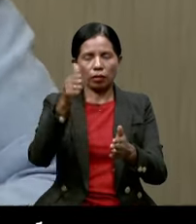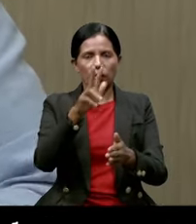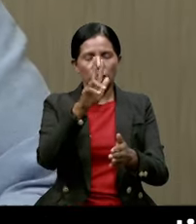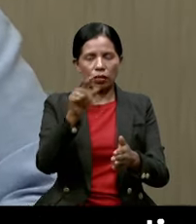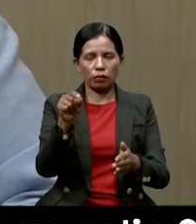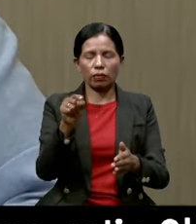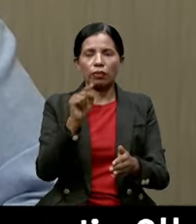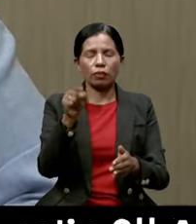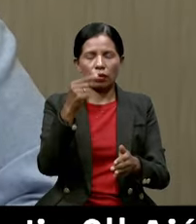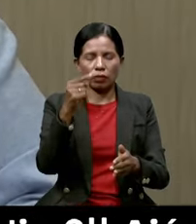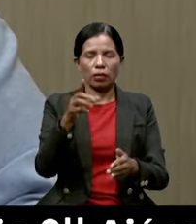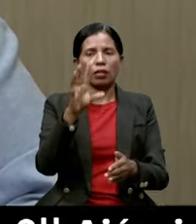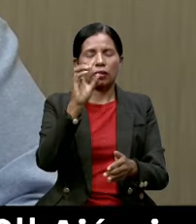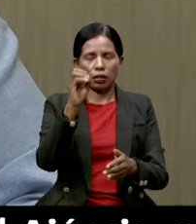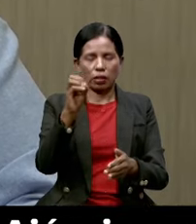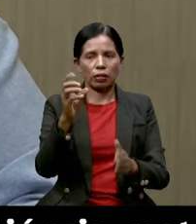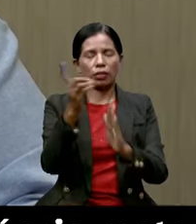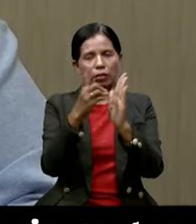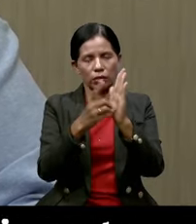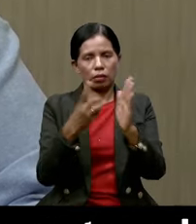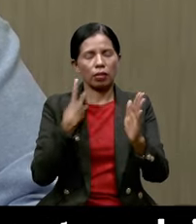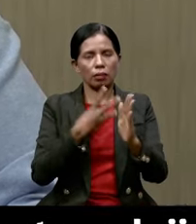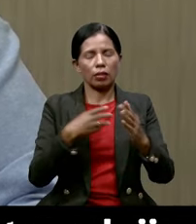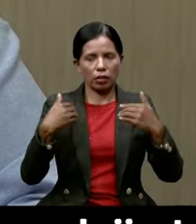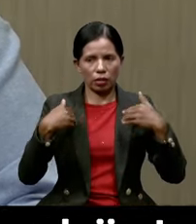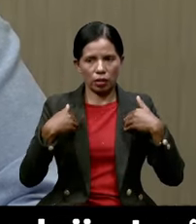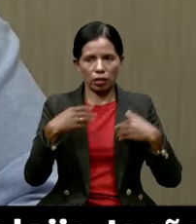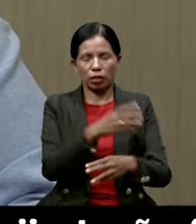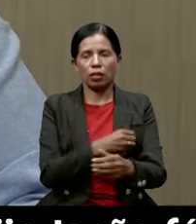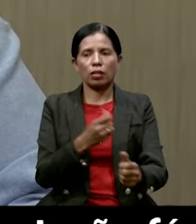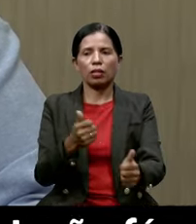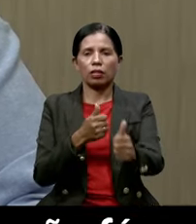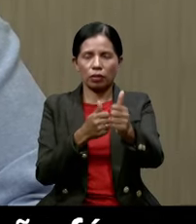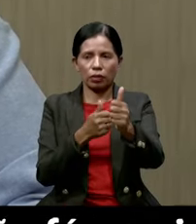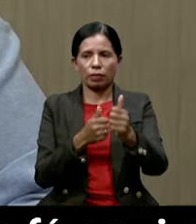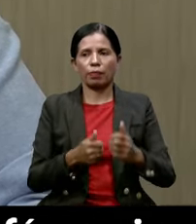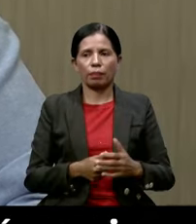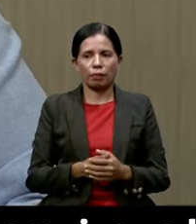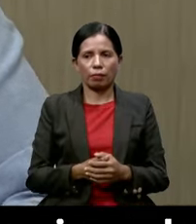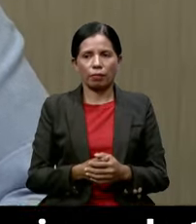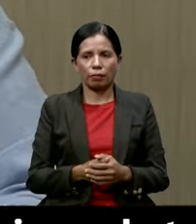ne dados ne be ami iha na ne mais ou menos ne 3